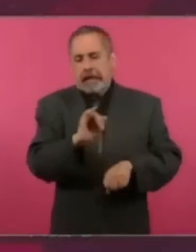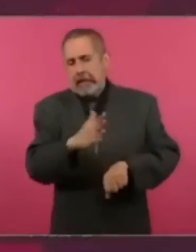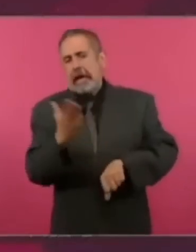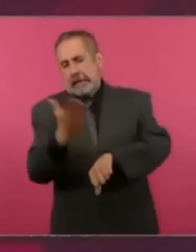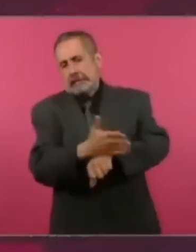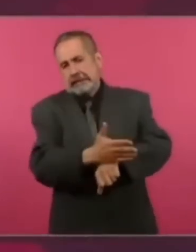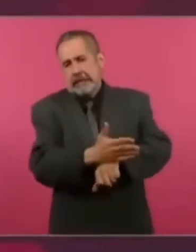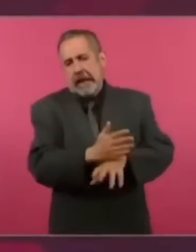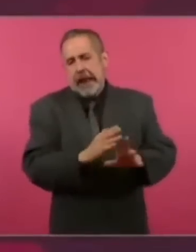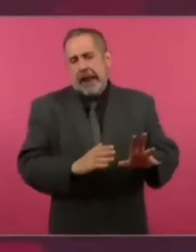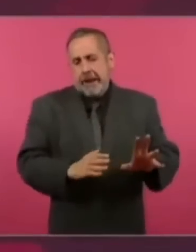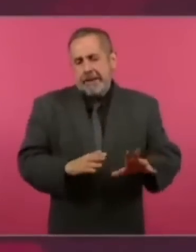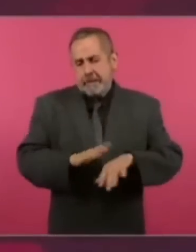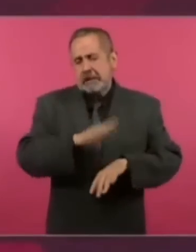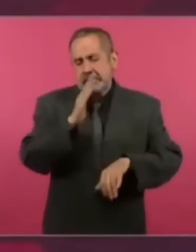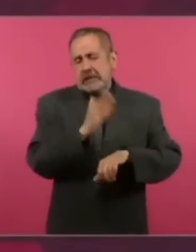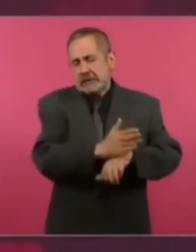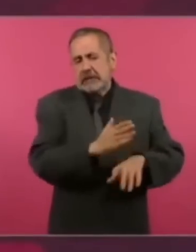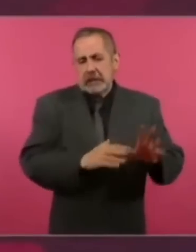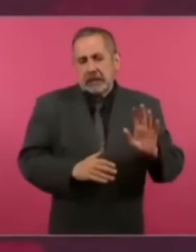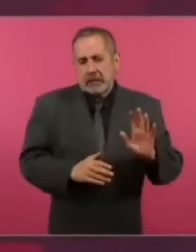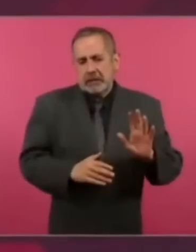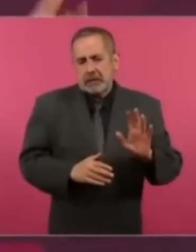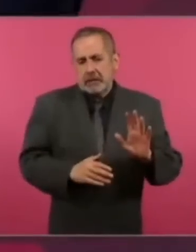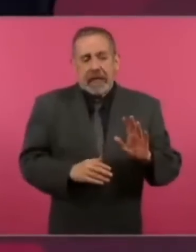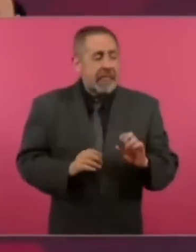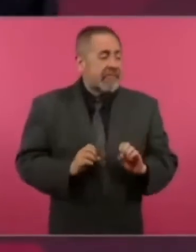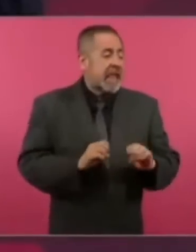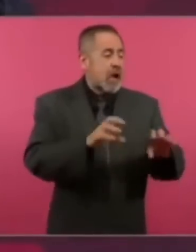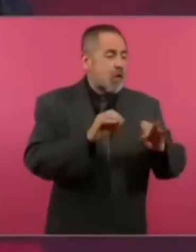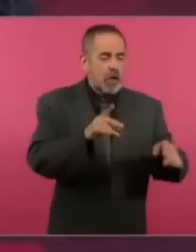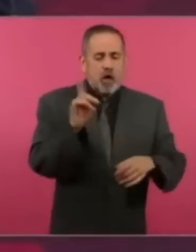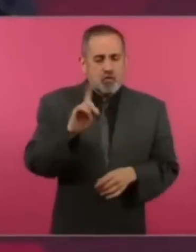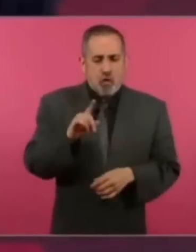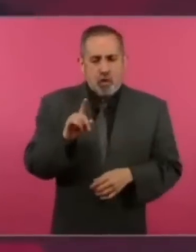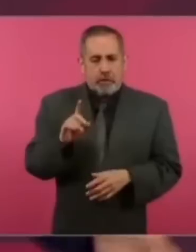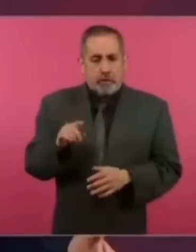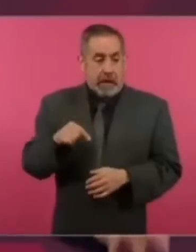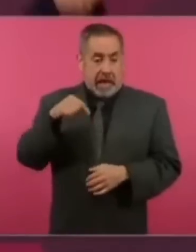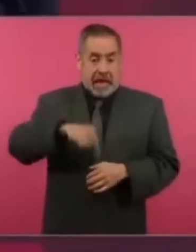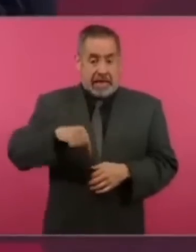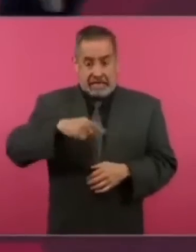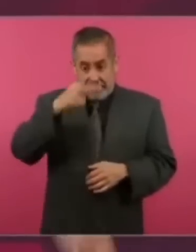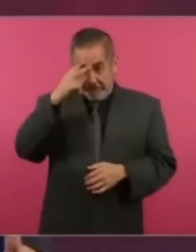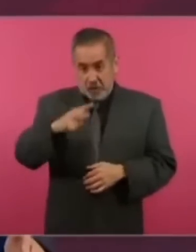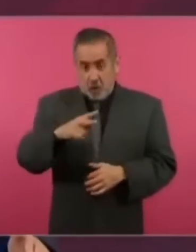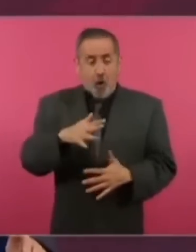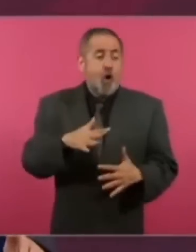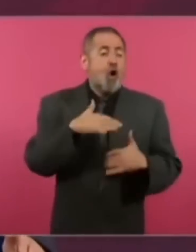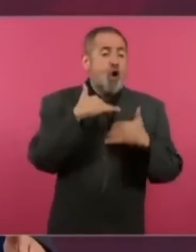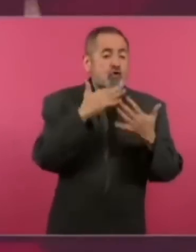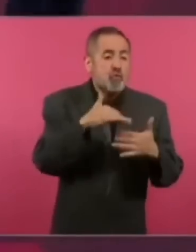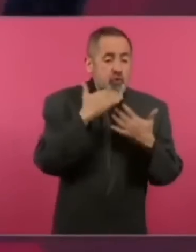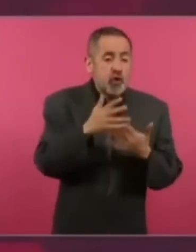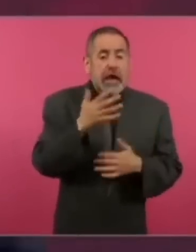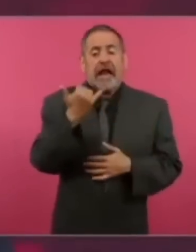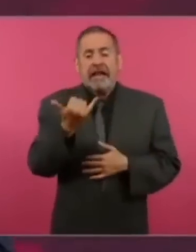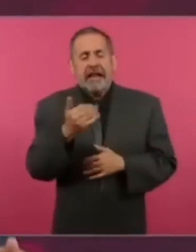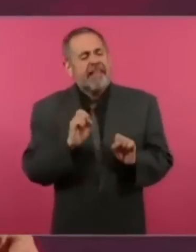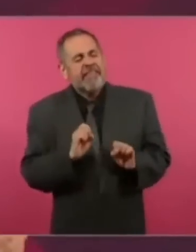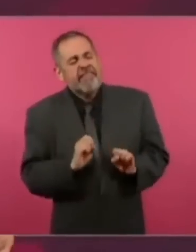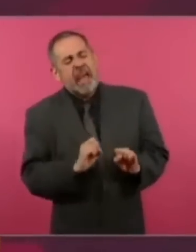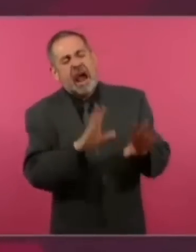pero allá menos impunidad, porque aquí era corrupción e impunidad al mismo